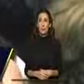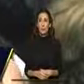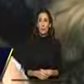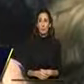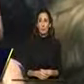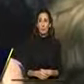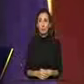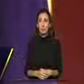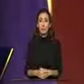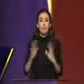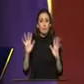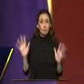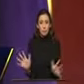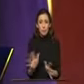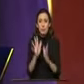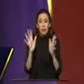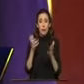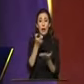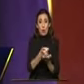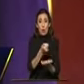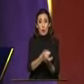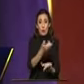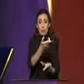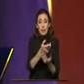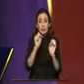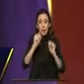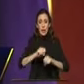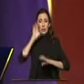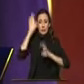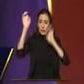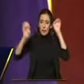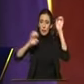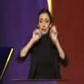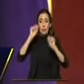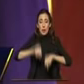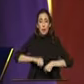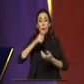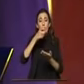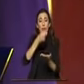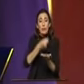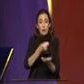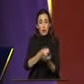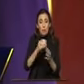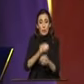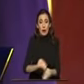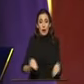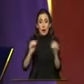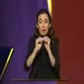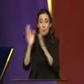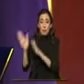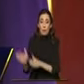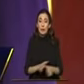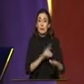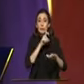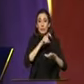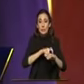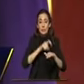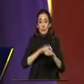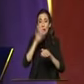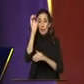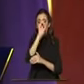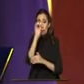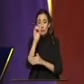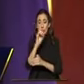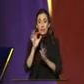Vamos a crear incentivos para su compra y a través de financiamiento con tasas de interés preferenciales y plazos especiales.